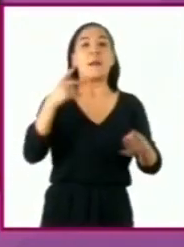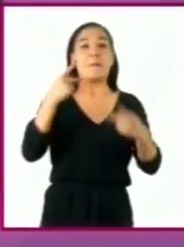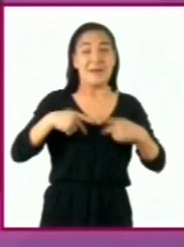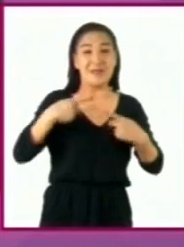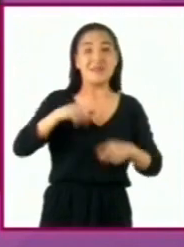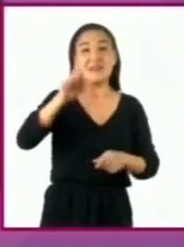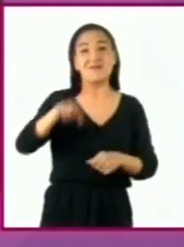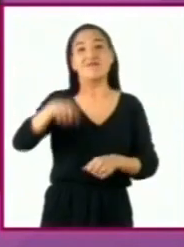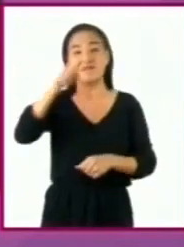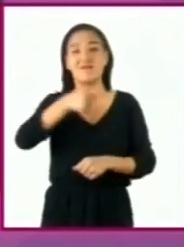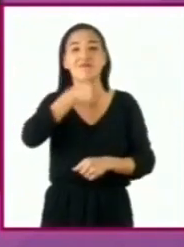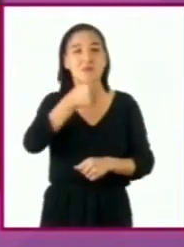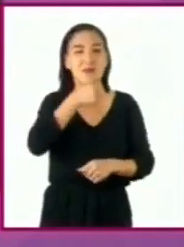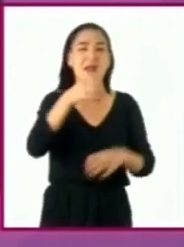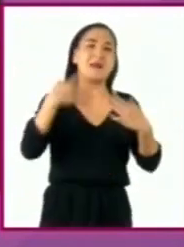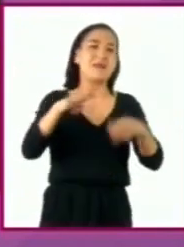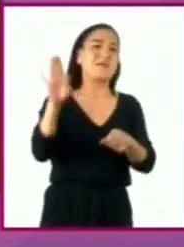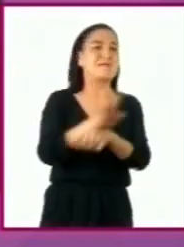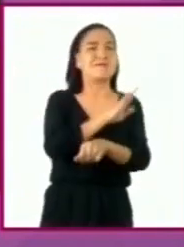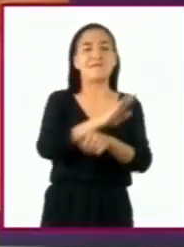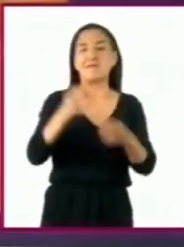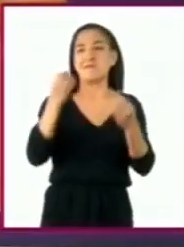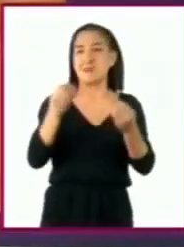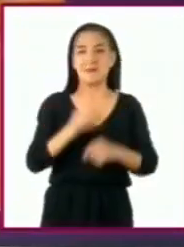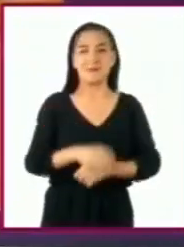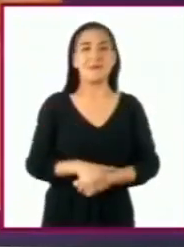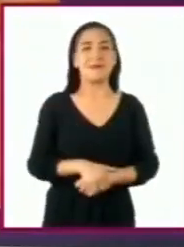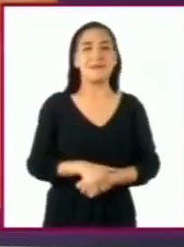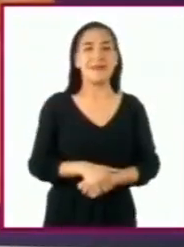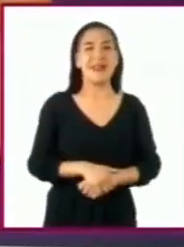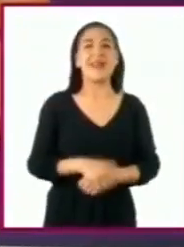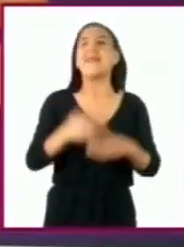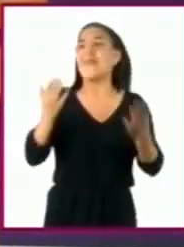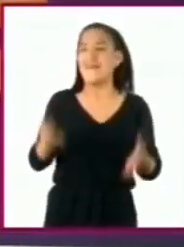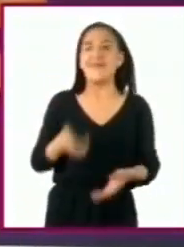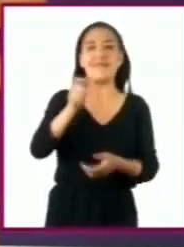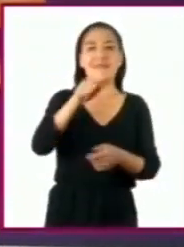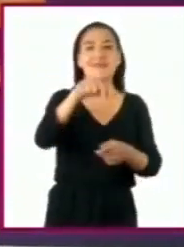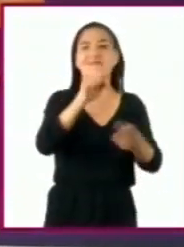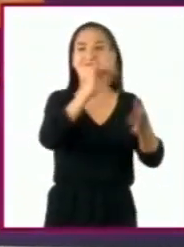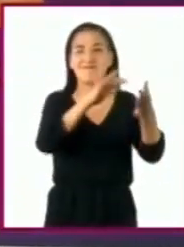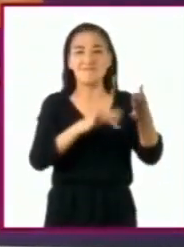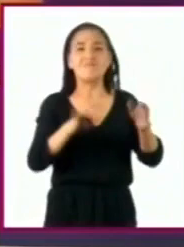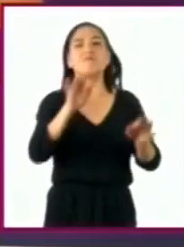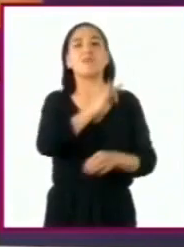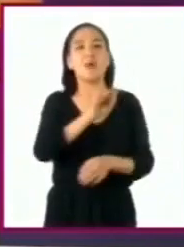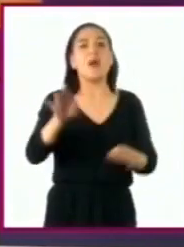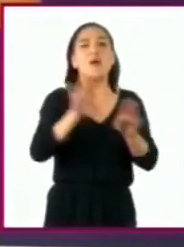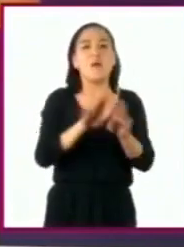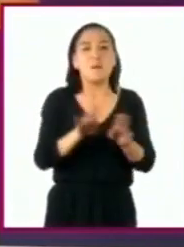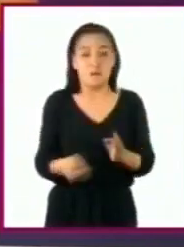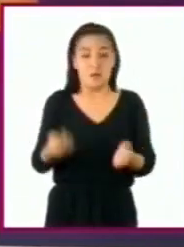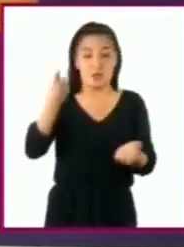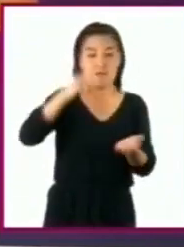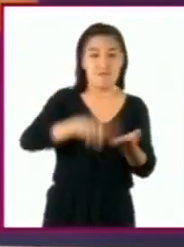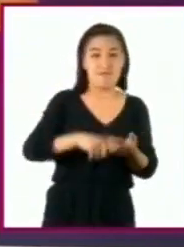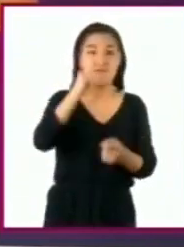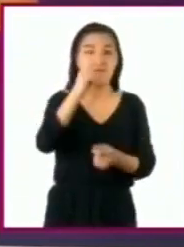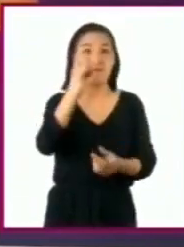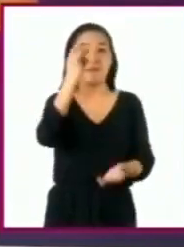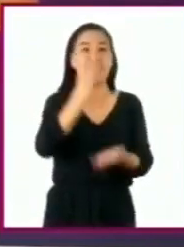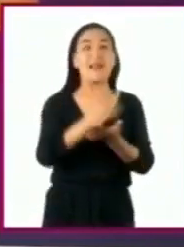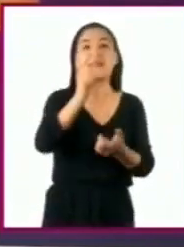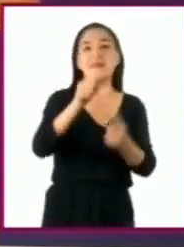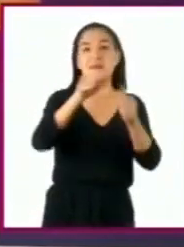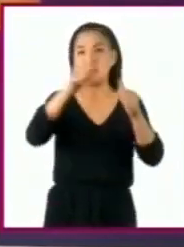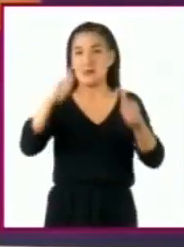múltiples beneficios. Lo que el texto nos indica es que no se adentra a una definición del